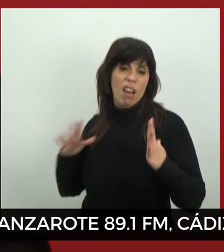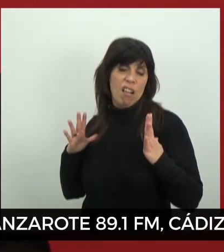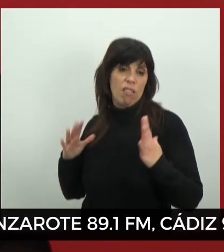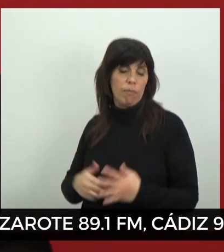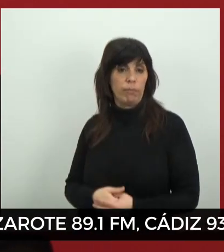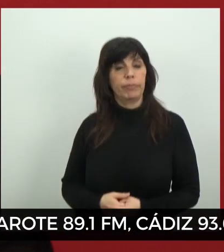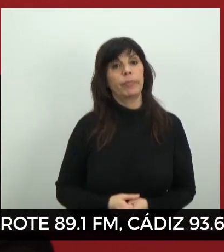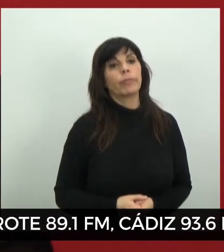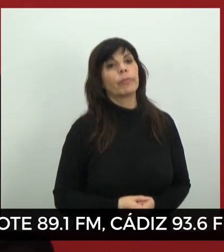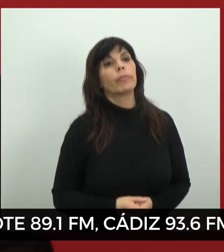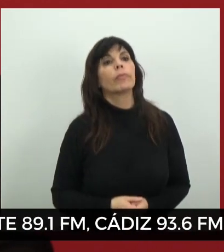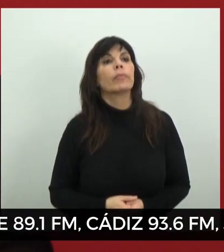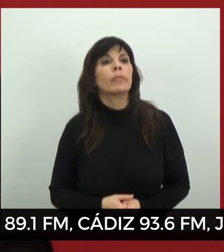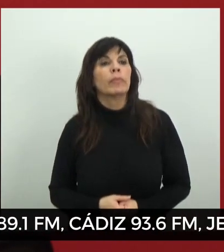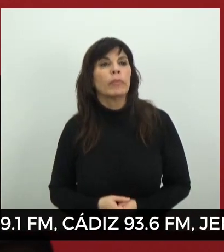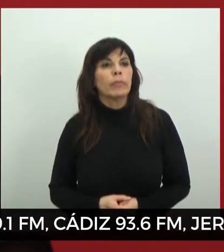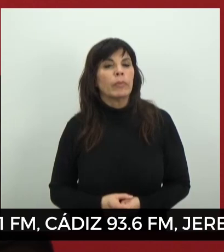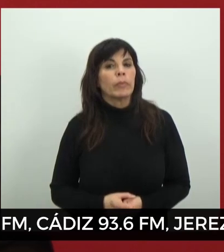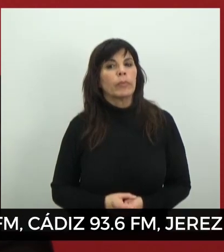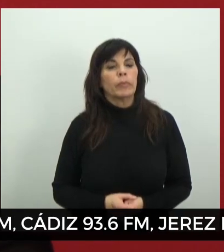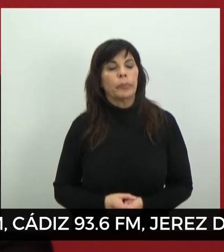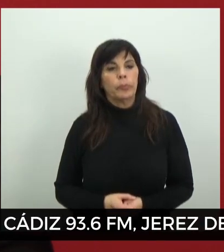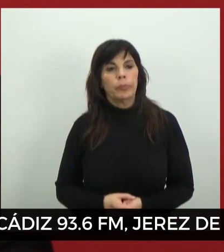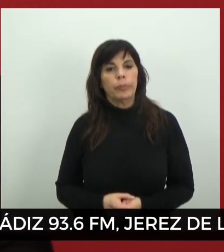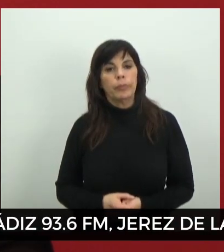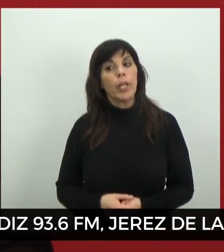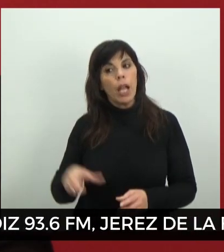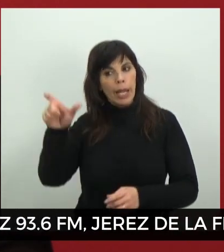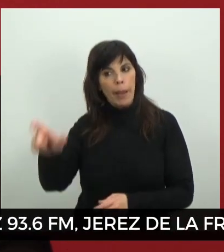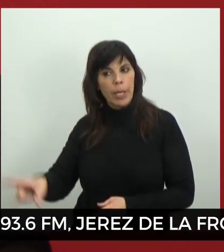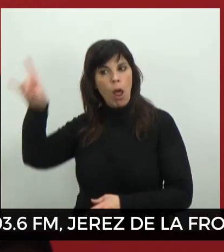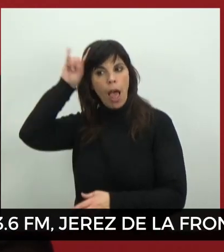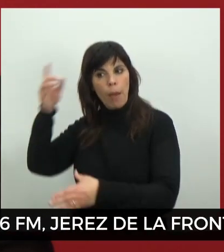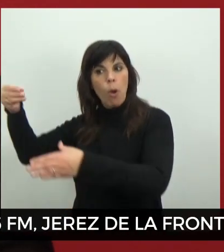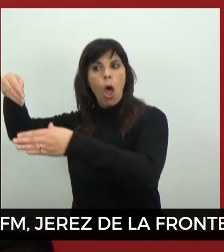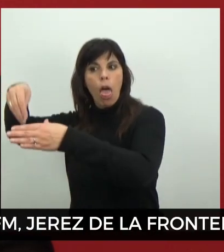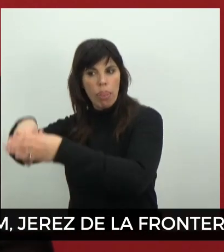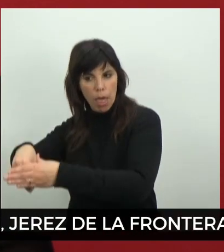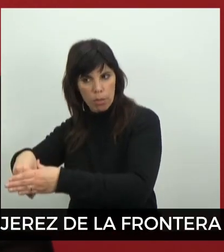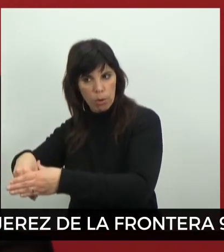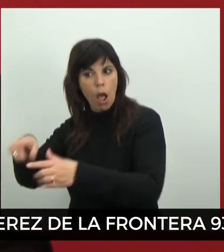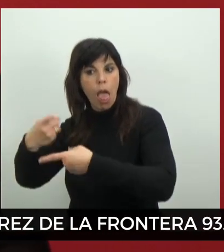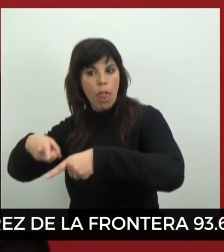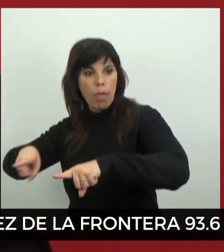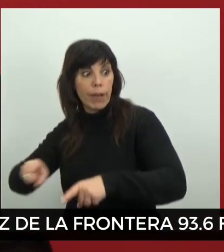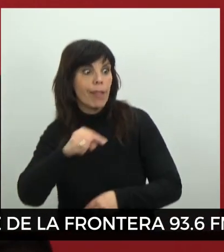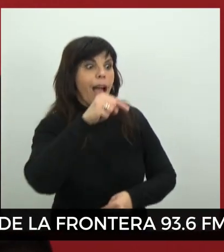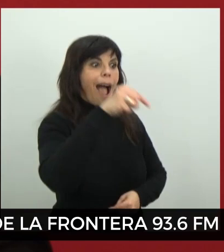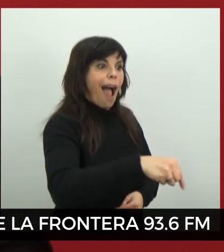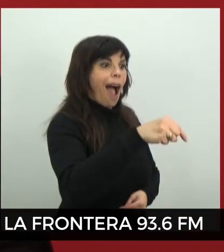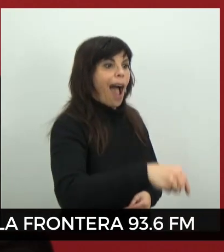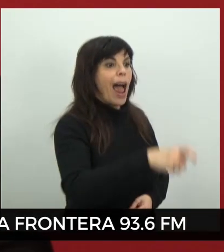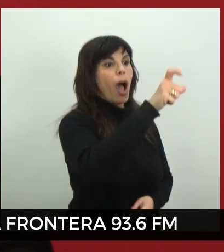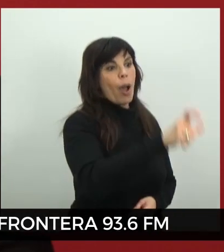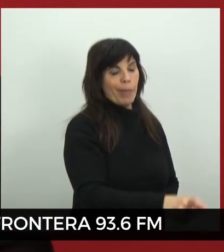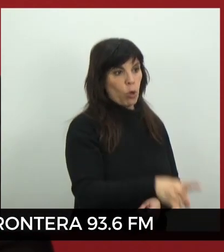Luego, ¿cómo orar por una persona que está endemoniada? Y yo te recomiendo, porque